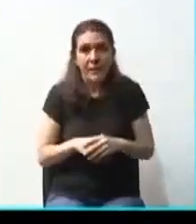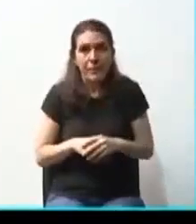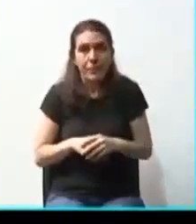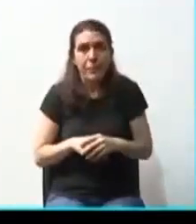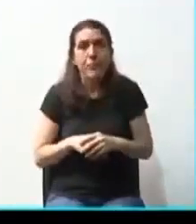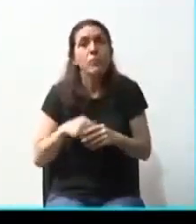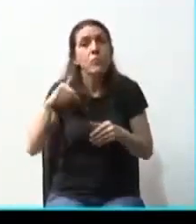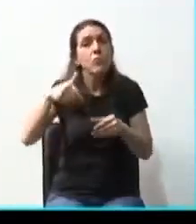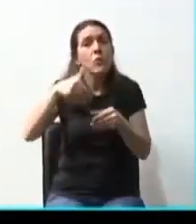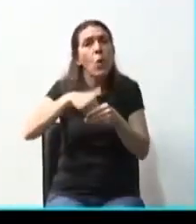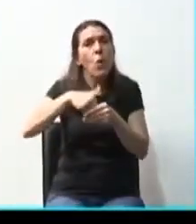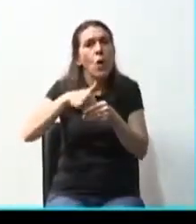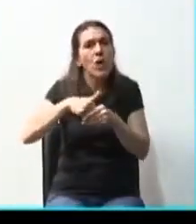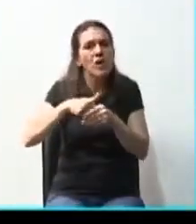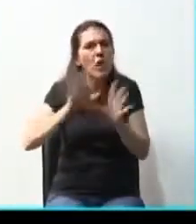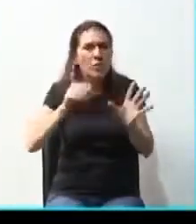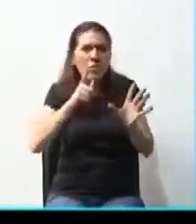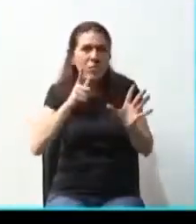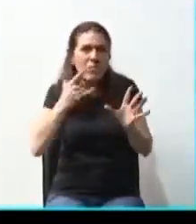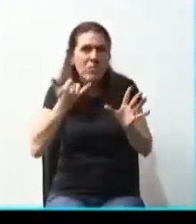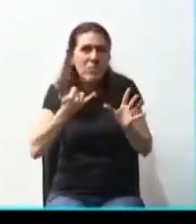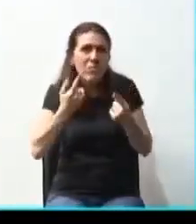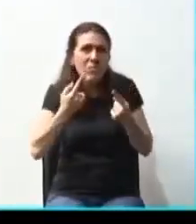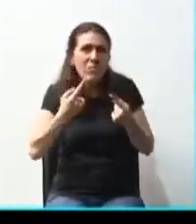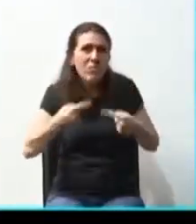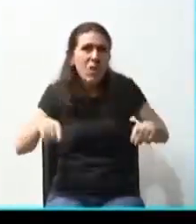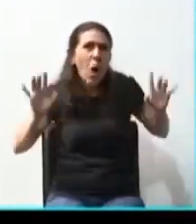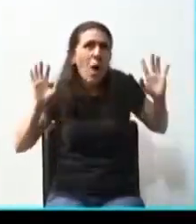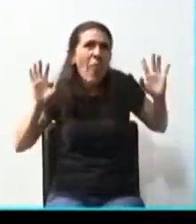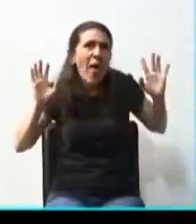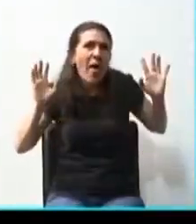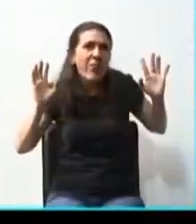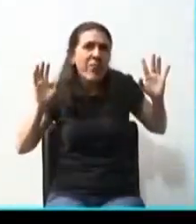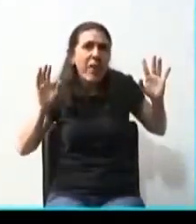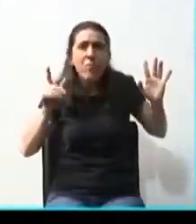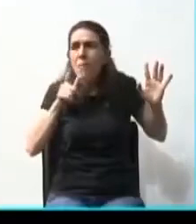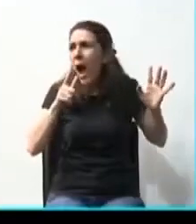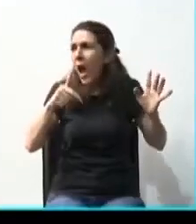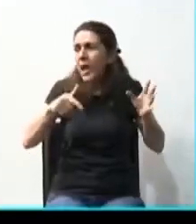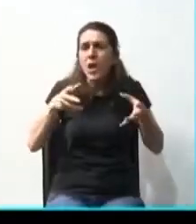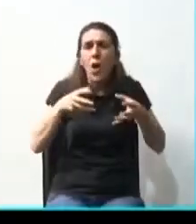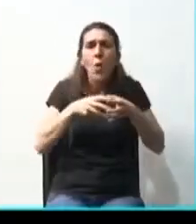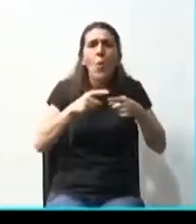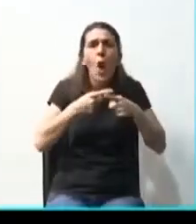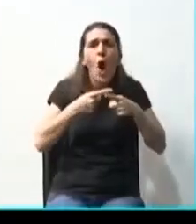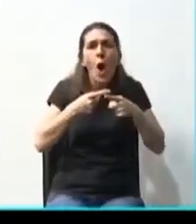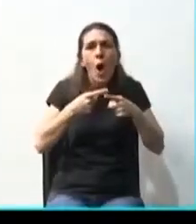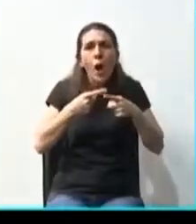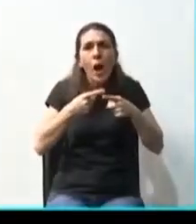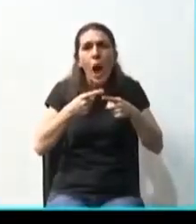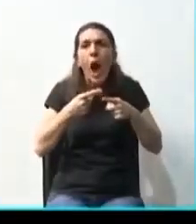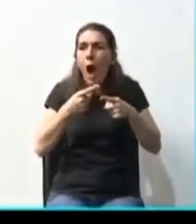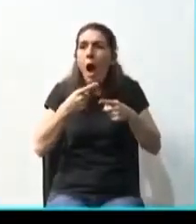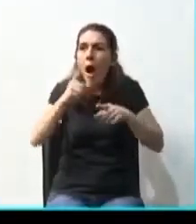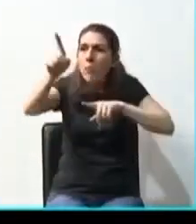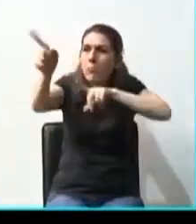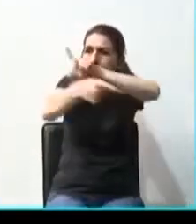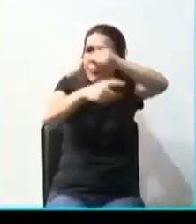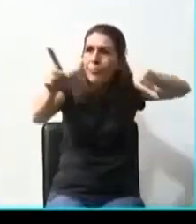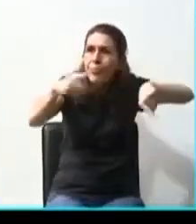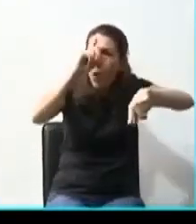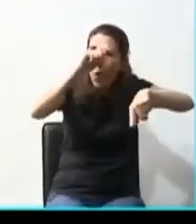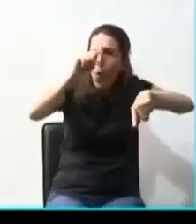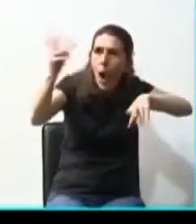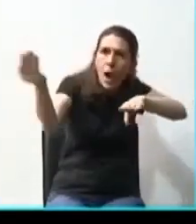Bueno, esta votación presenta alguna novedad en la legislatura. Parece que cambió el bloque que nombra jueces. Lo cual